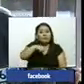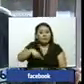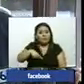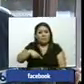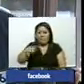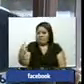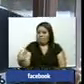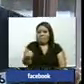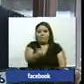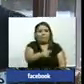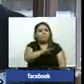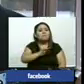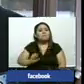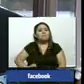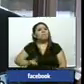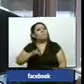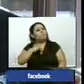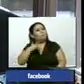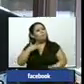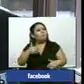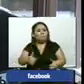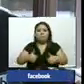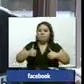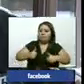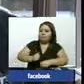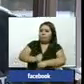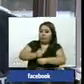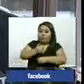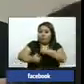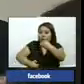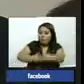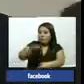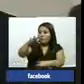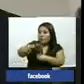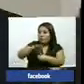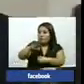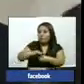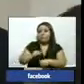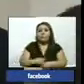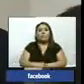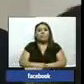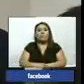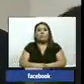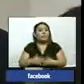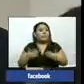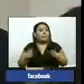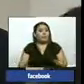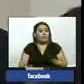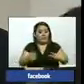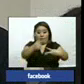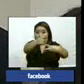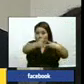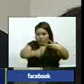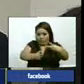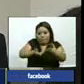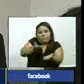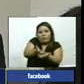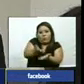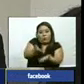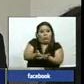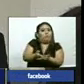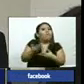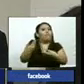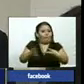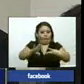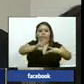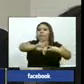todos los ciudadanos de El Salvador se van a sentir más seguros en los procesos electorales. Cada una de las propuestas tiene un